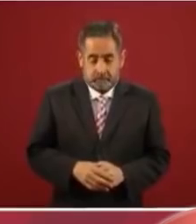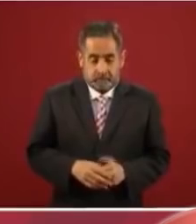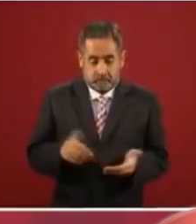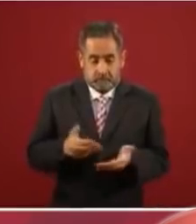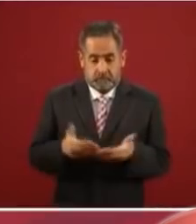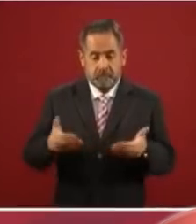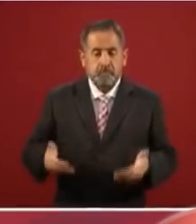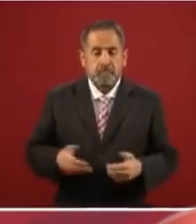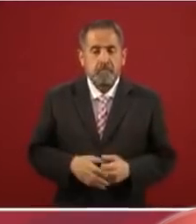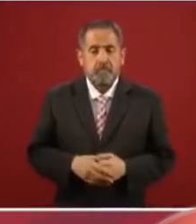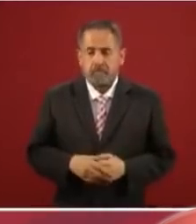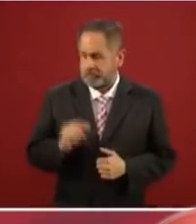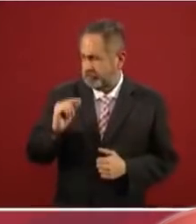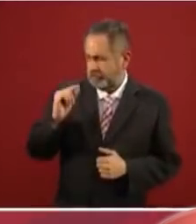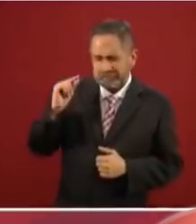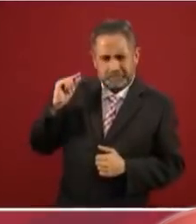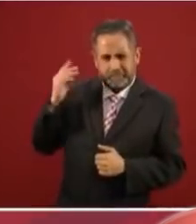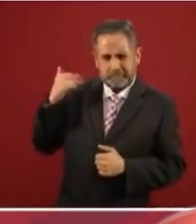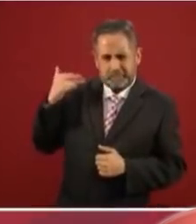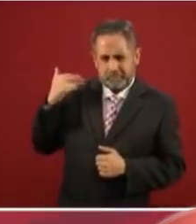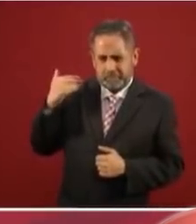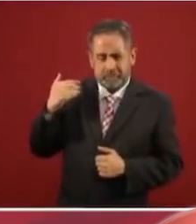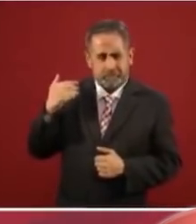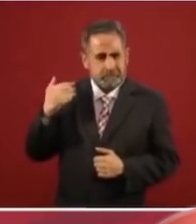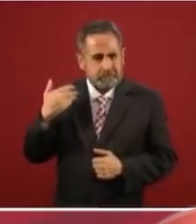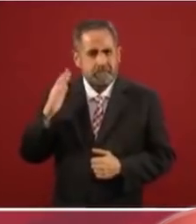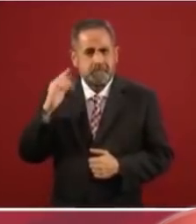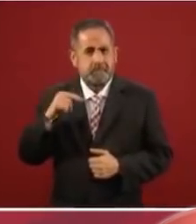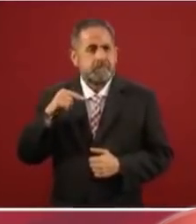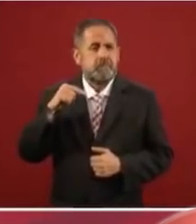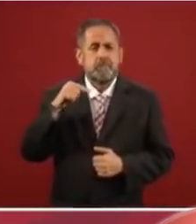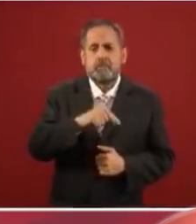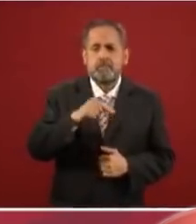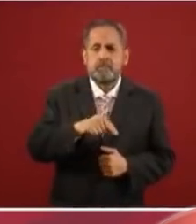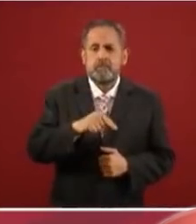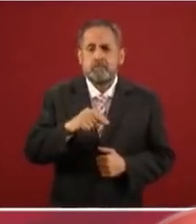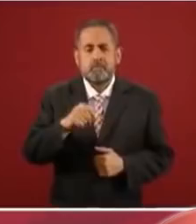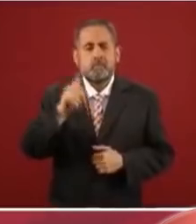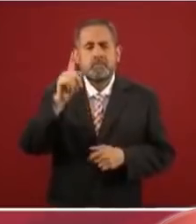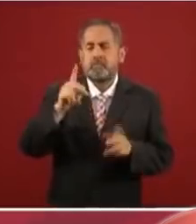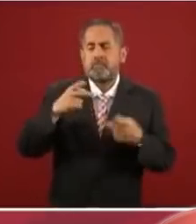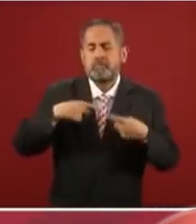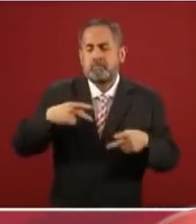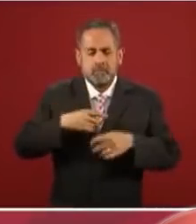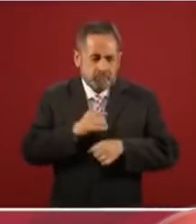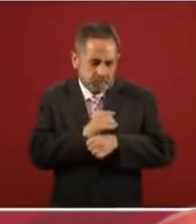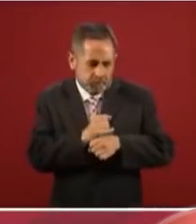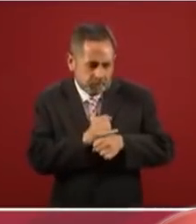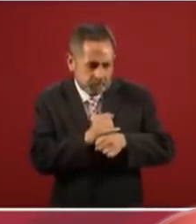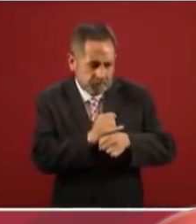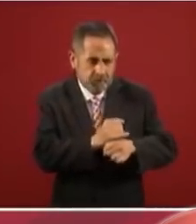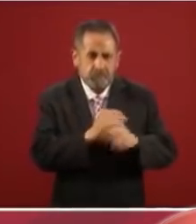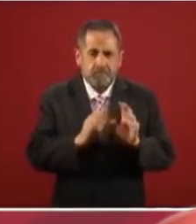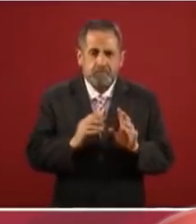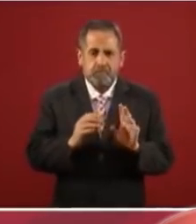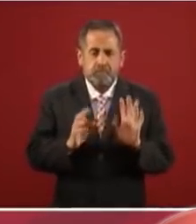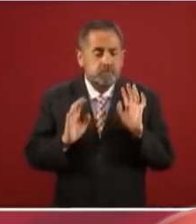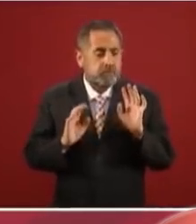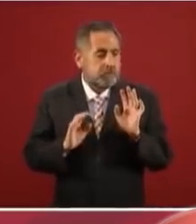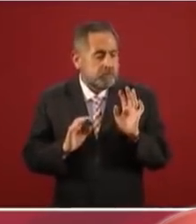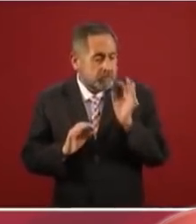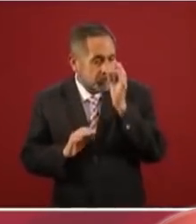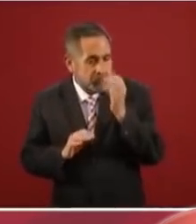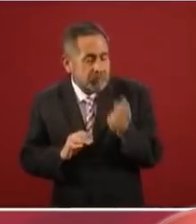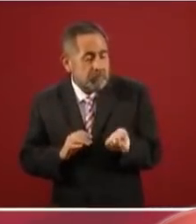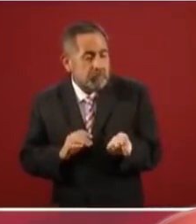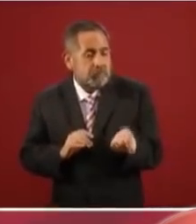ahora, hace unos días, salió una investigación, o sea, al menos de lo poco